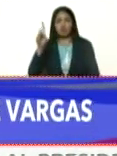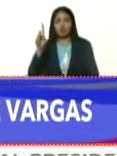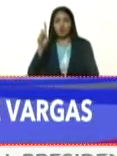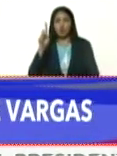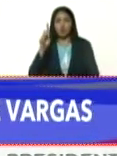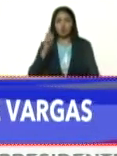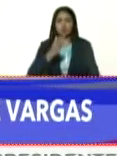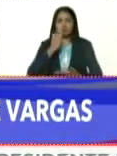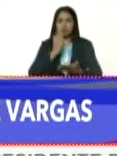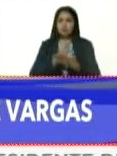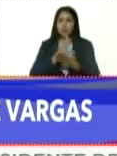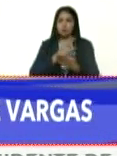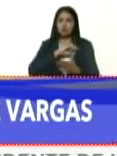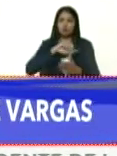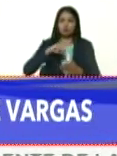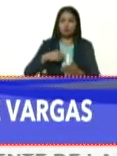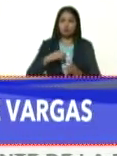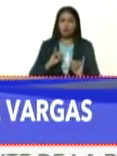Siempre